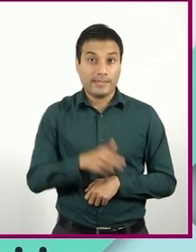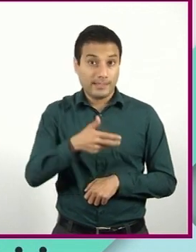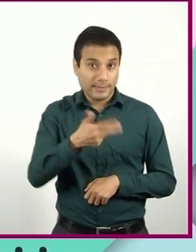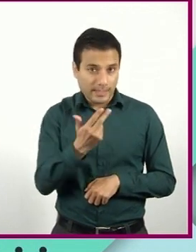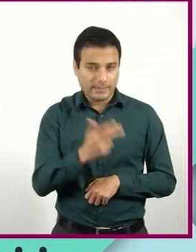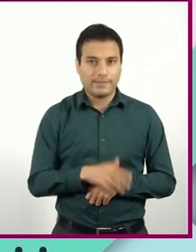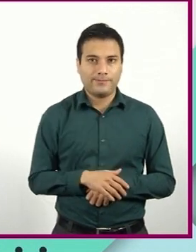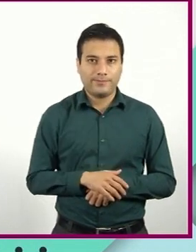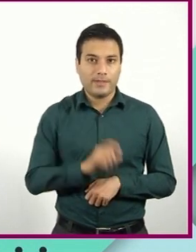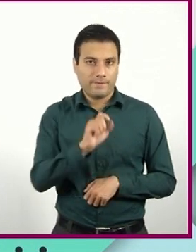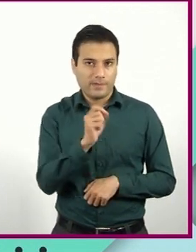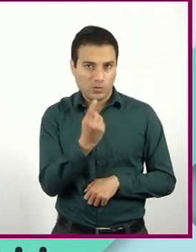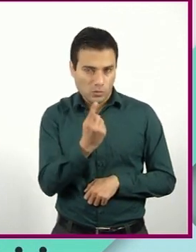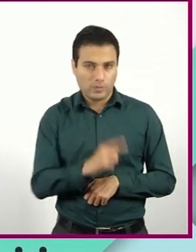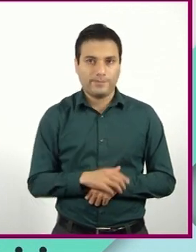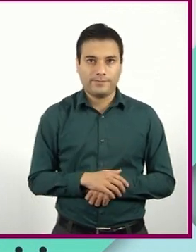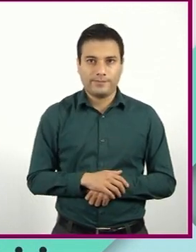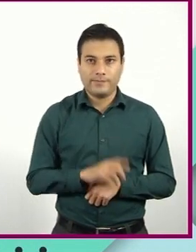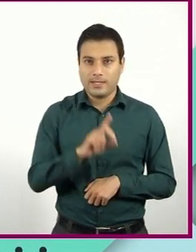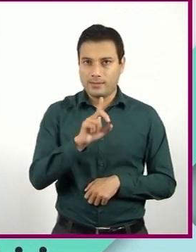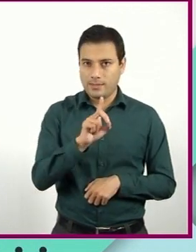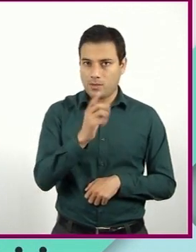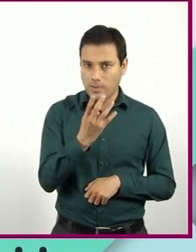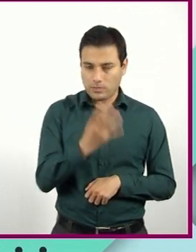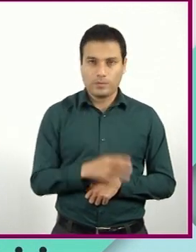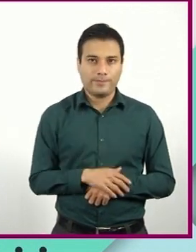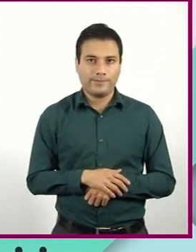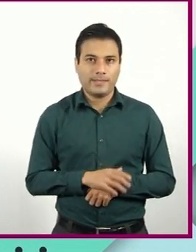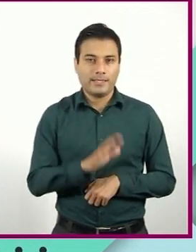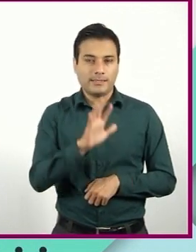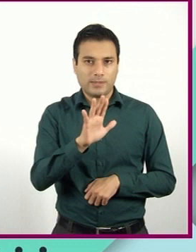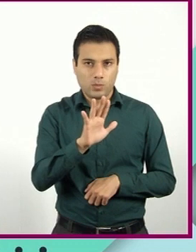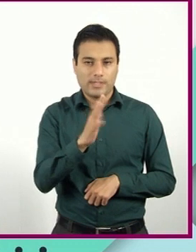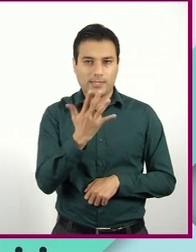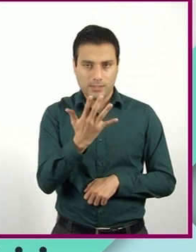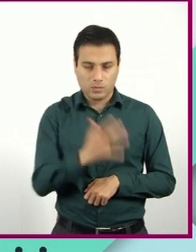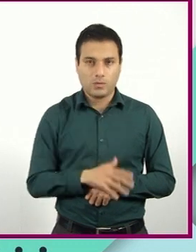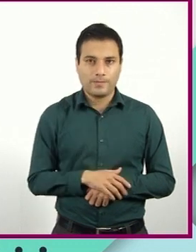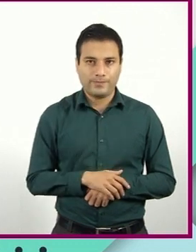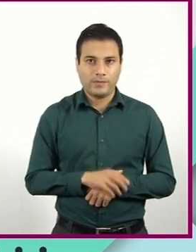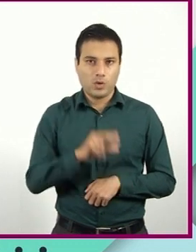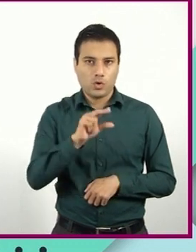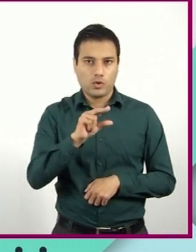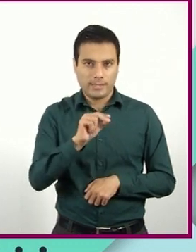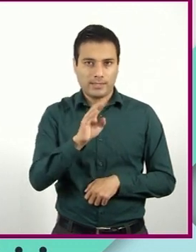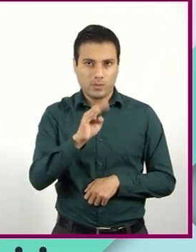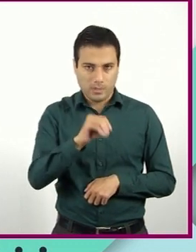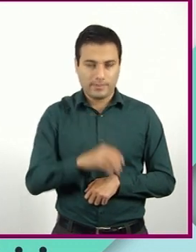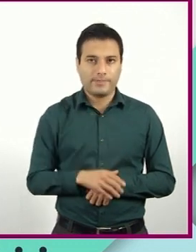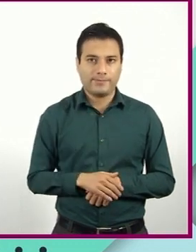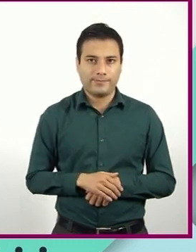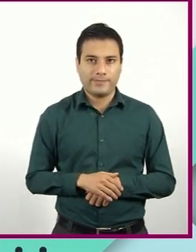13, 21, 34, 55, 89,